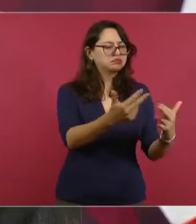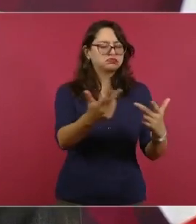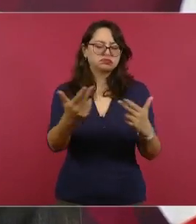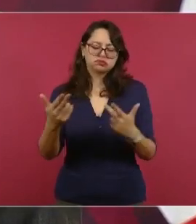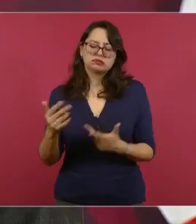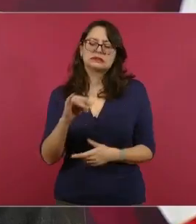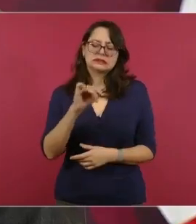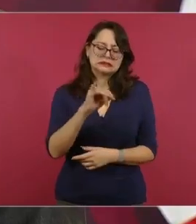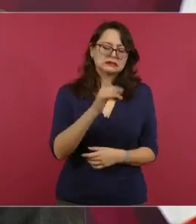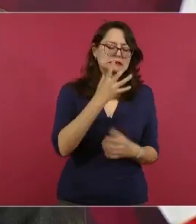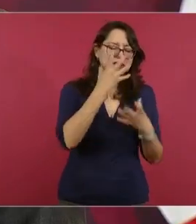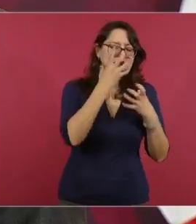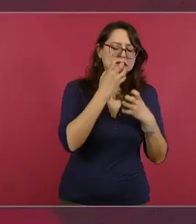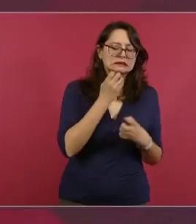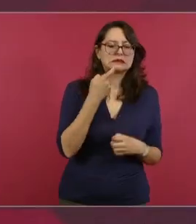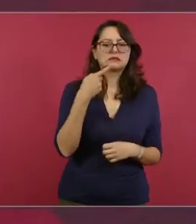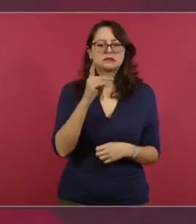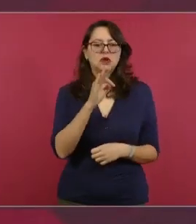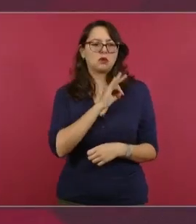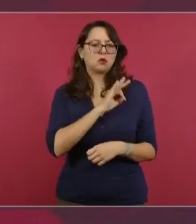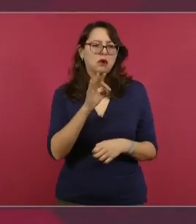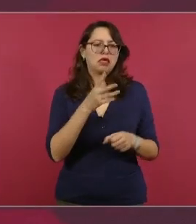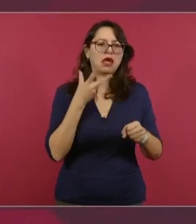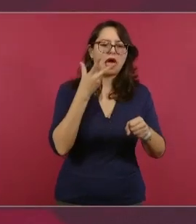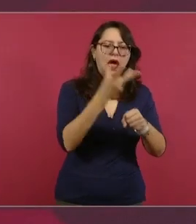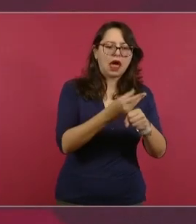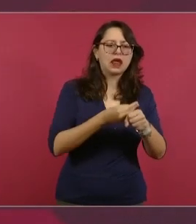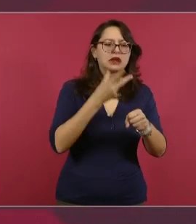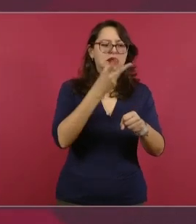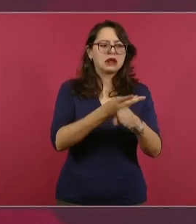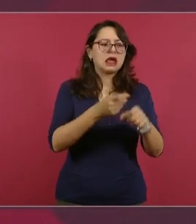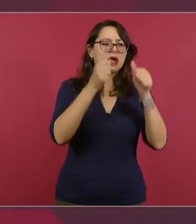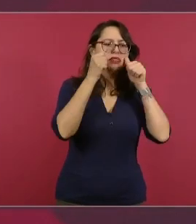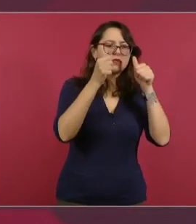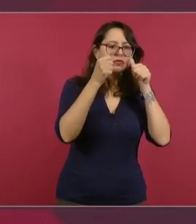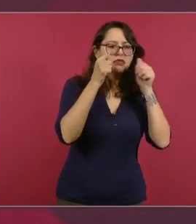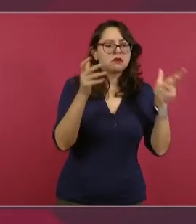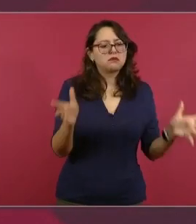atender y lo vamos a hacer con mucha responsabilidad.